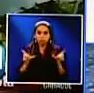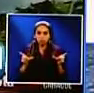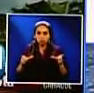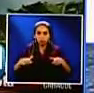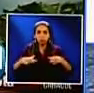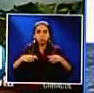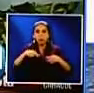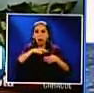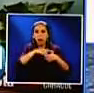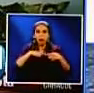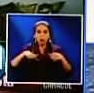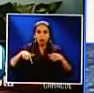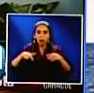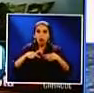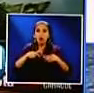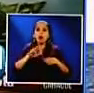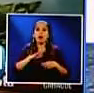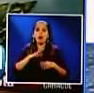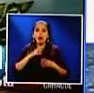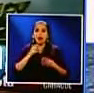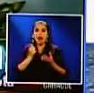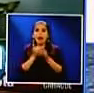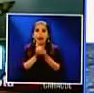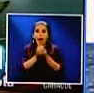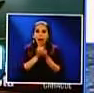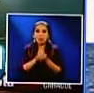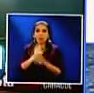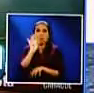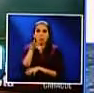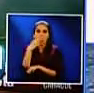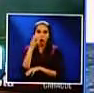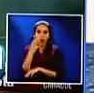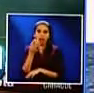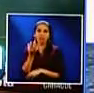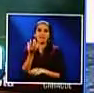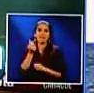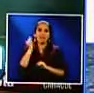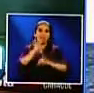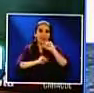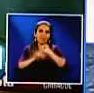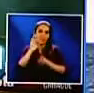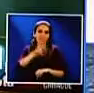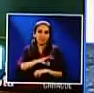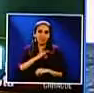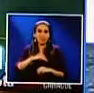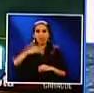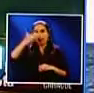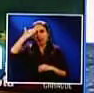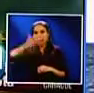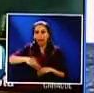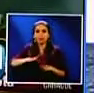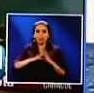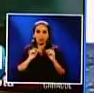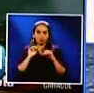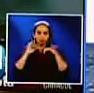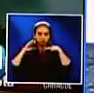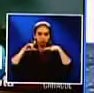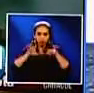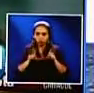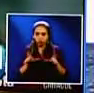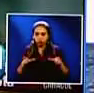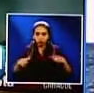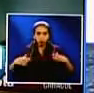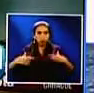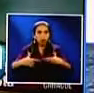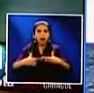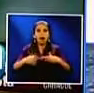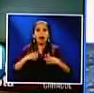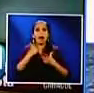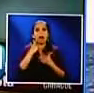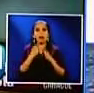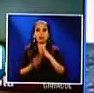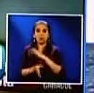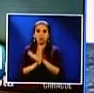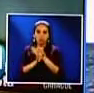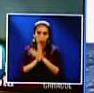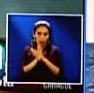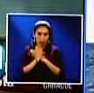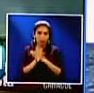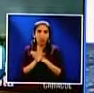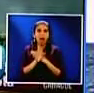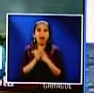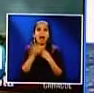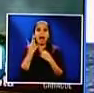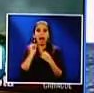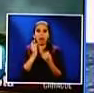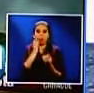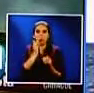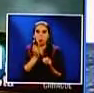sitio, organismos de socorro, de rescate, bomberos, defensa civil, ejército ha acordonado la zona, y a esta hora pues encontramos cómo aún continúan